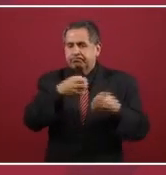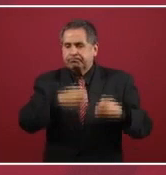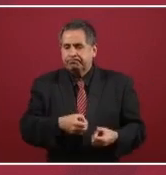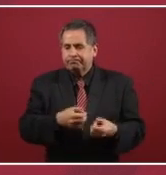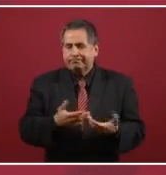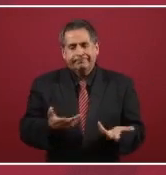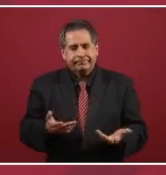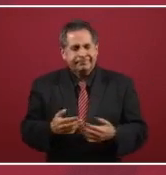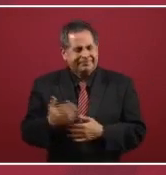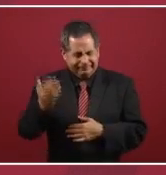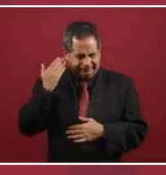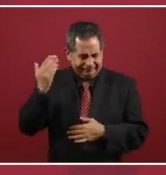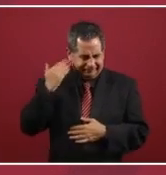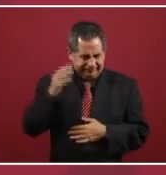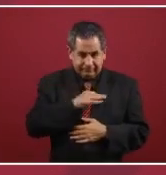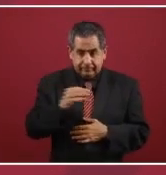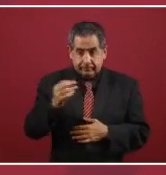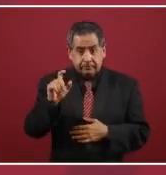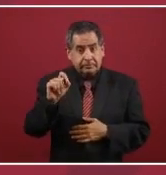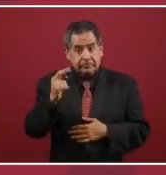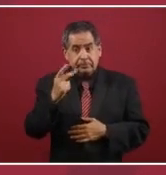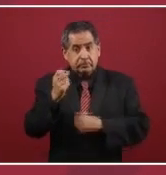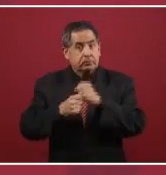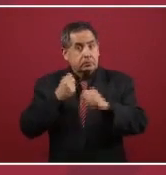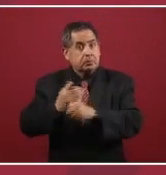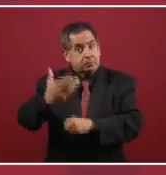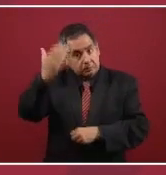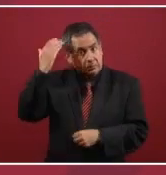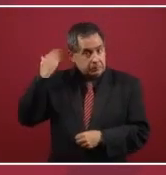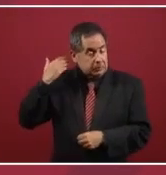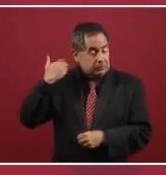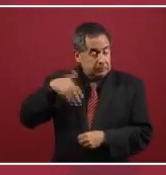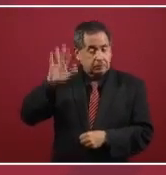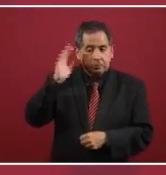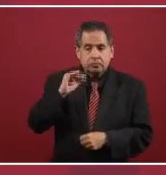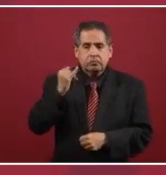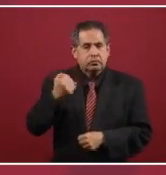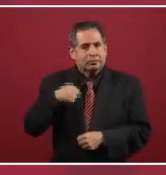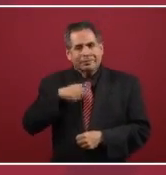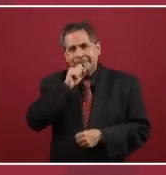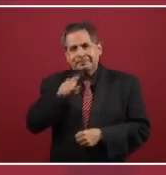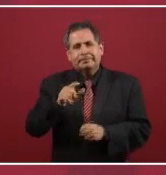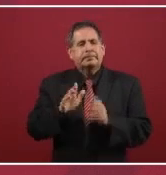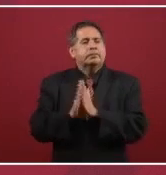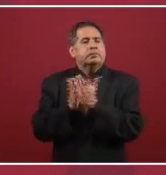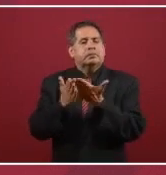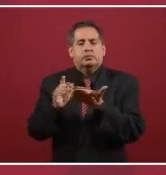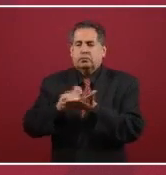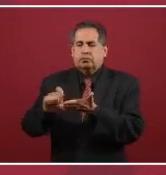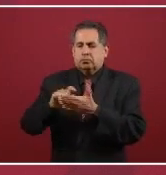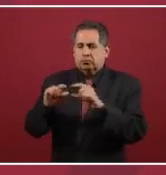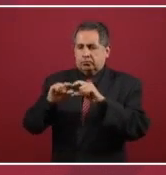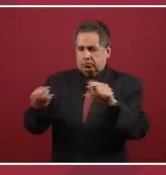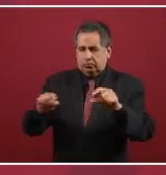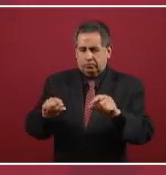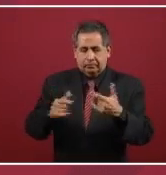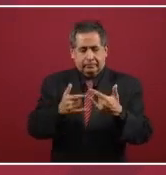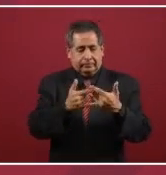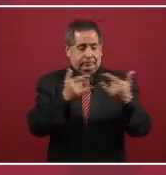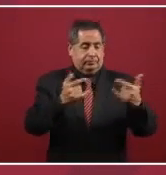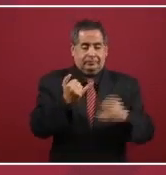Esto me pasó hace como 20, 25 años, escribí un libro que le puse Entre la Historia y la